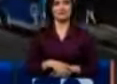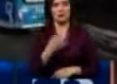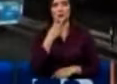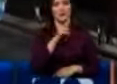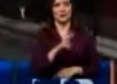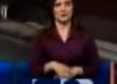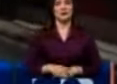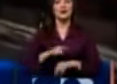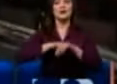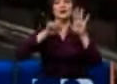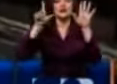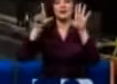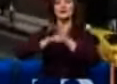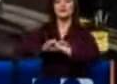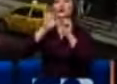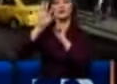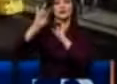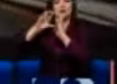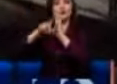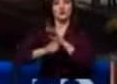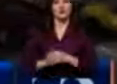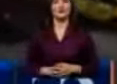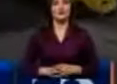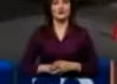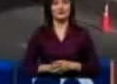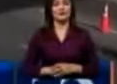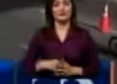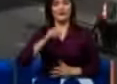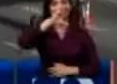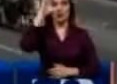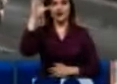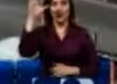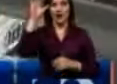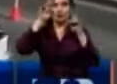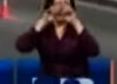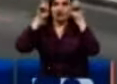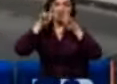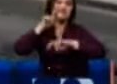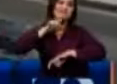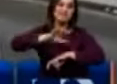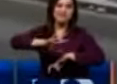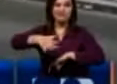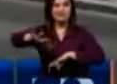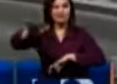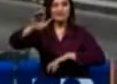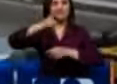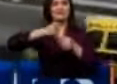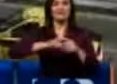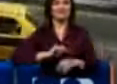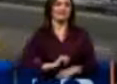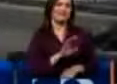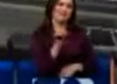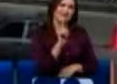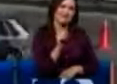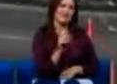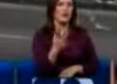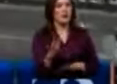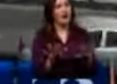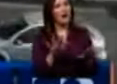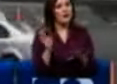7:58 y bajo este cielo gris, hijito. No, no lo vea gris, vea lo más, con